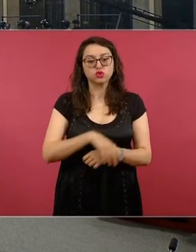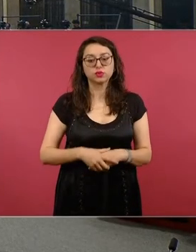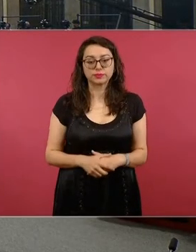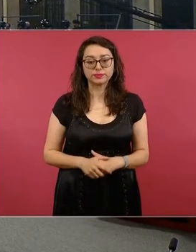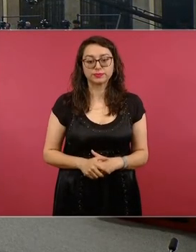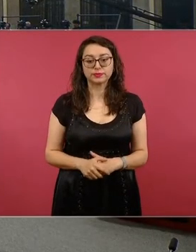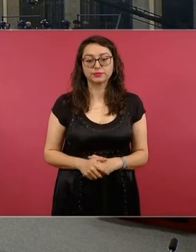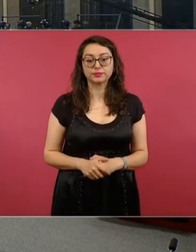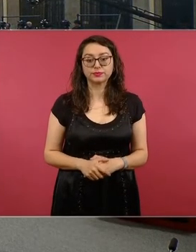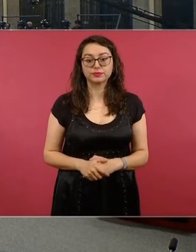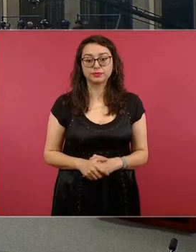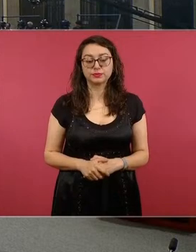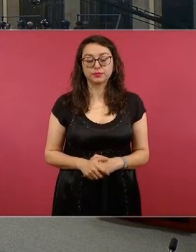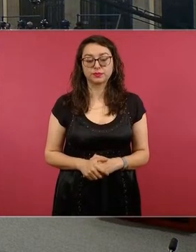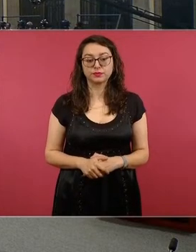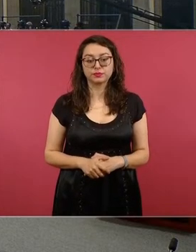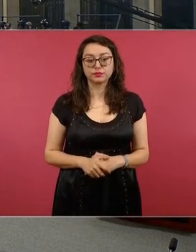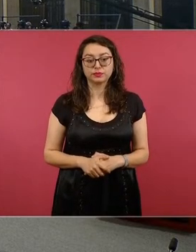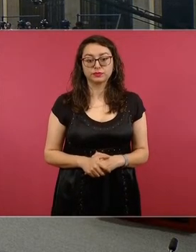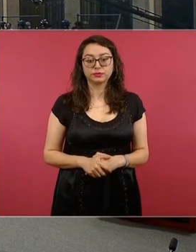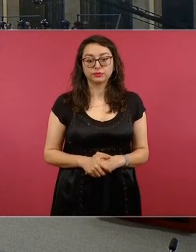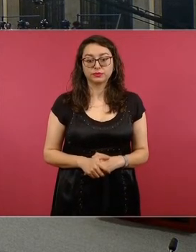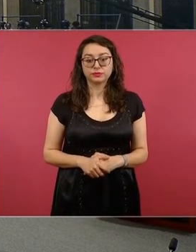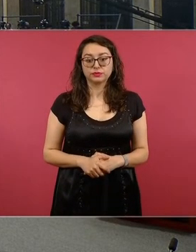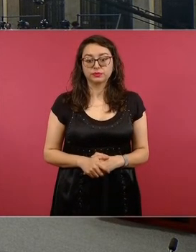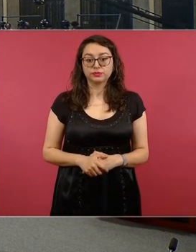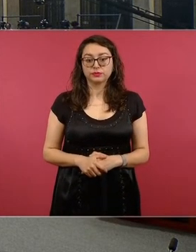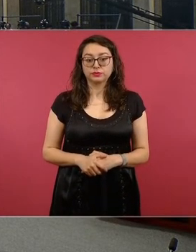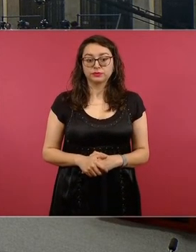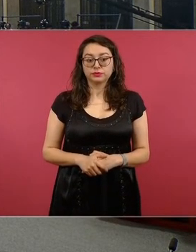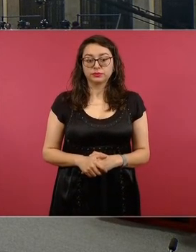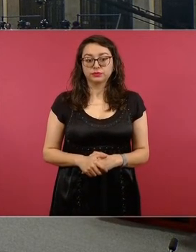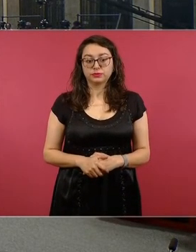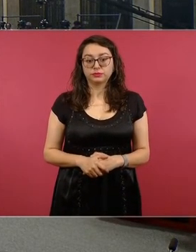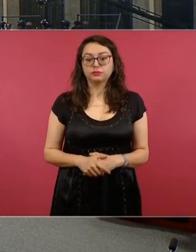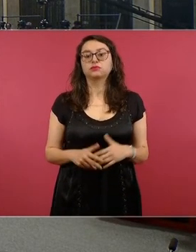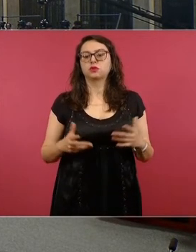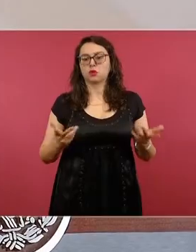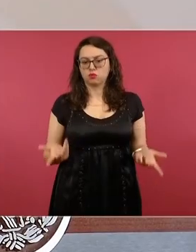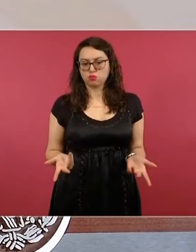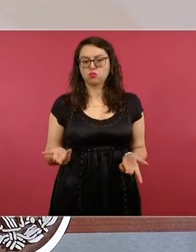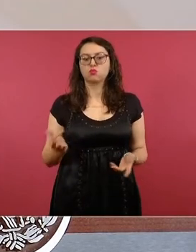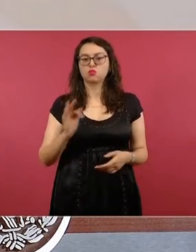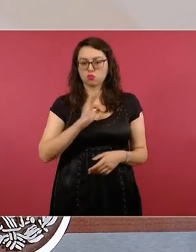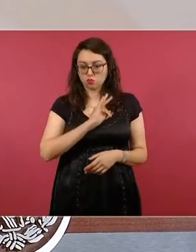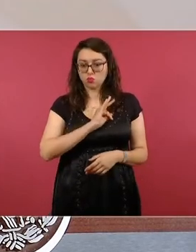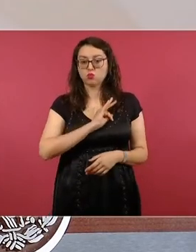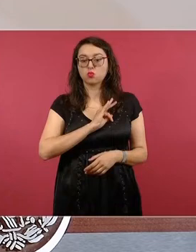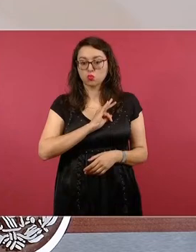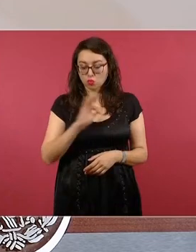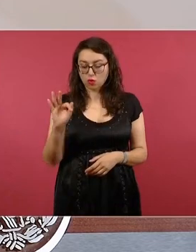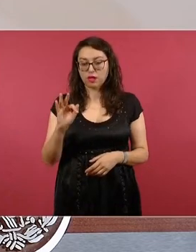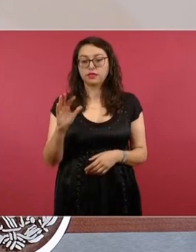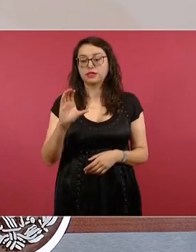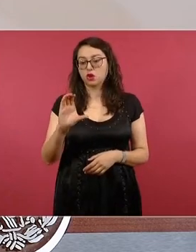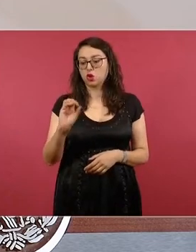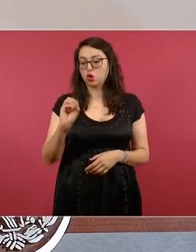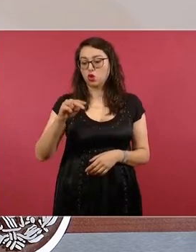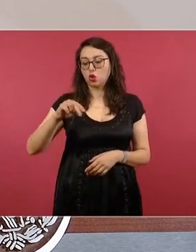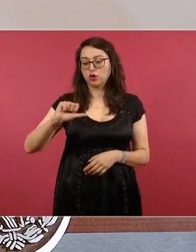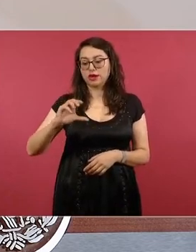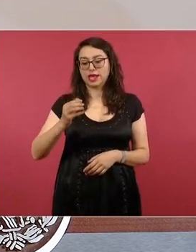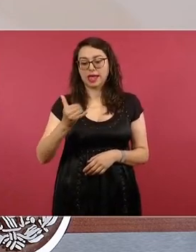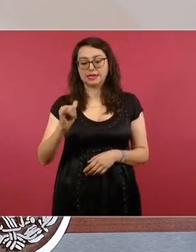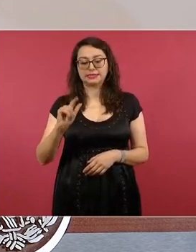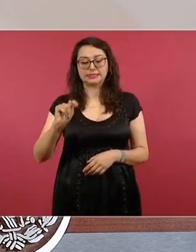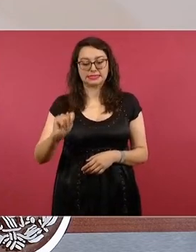¿en qué puntos repartirían filtros? Y qué en todas las sedes de los centros públicos de investigación va a haber disponibilidad, desde luego en Sinaloa, en donde